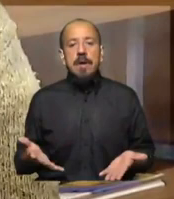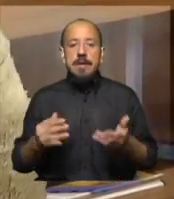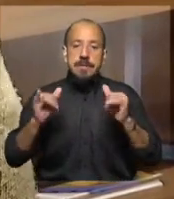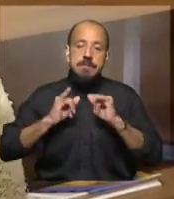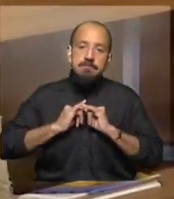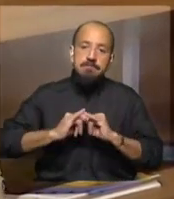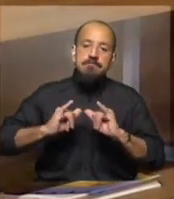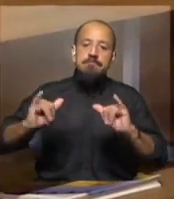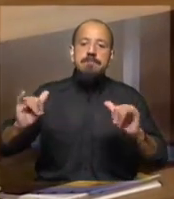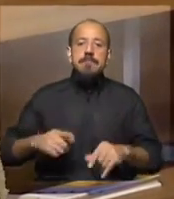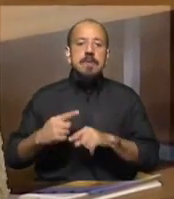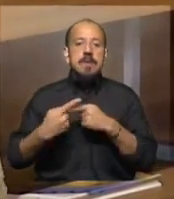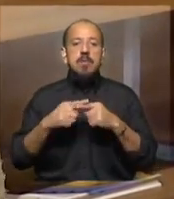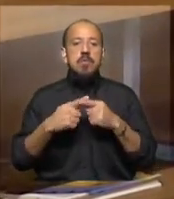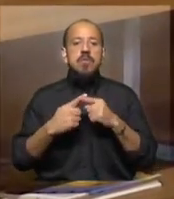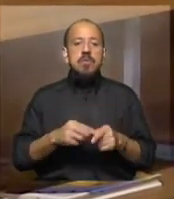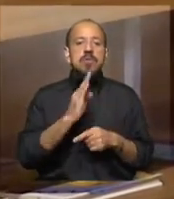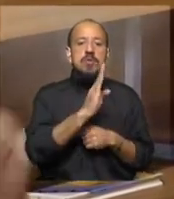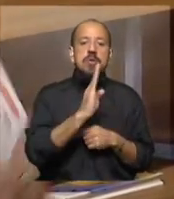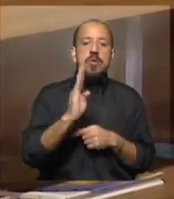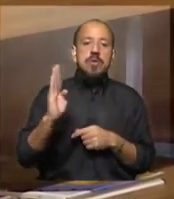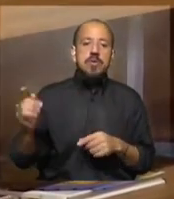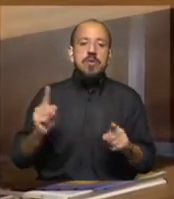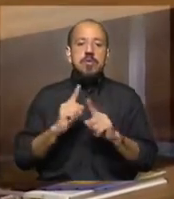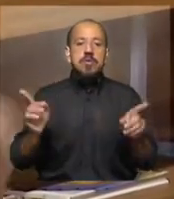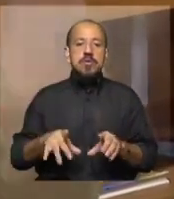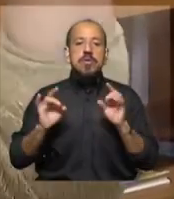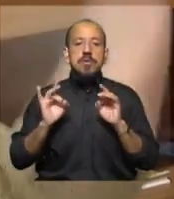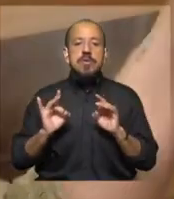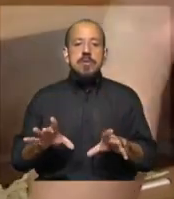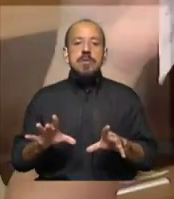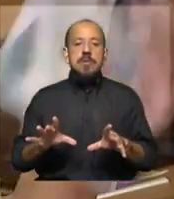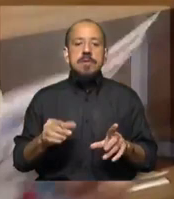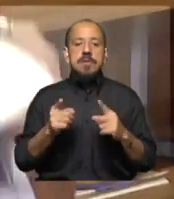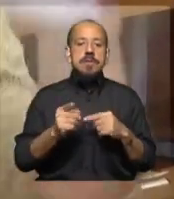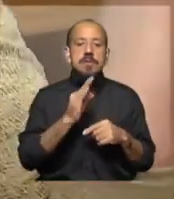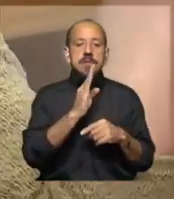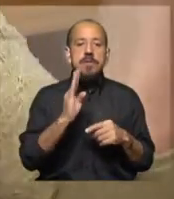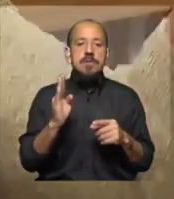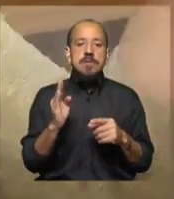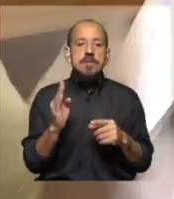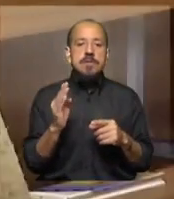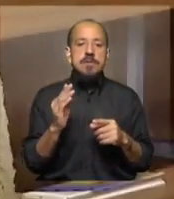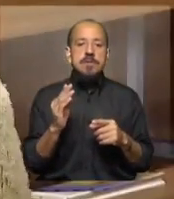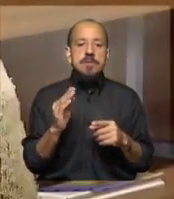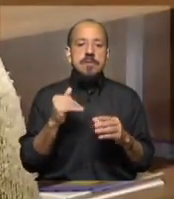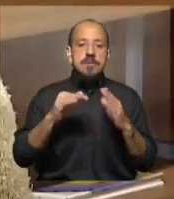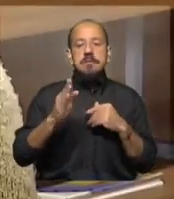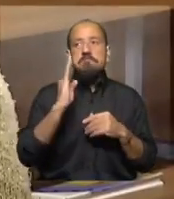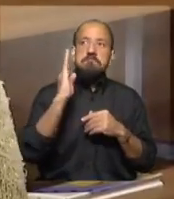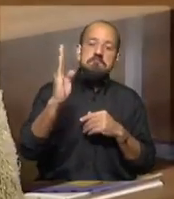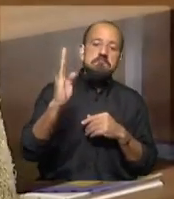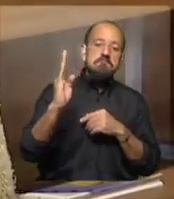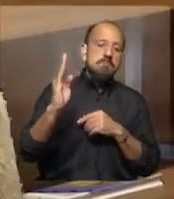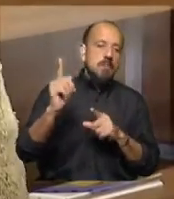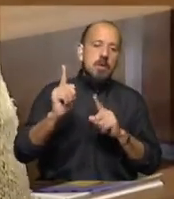discusión en torno a los libros que no quede solamente en esa lectura solitaria y dejarlo en un en un estante ahí que